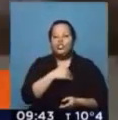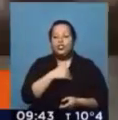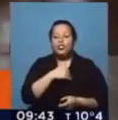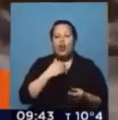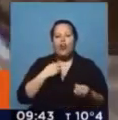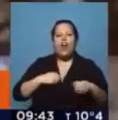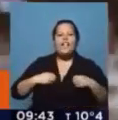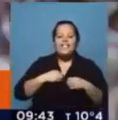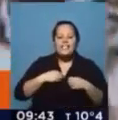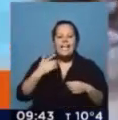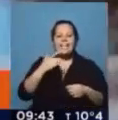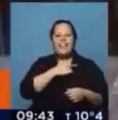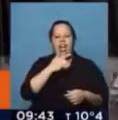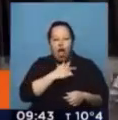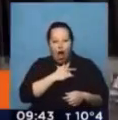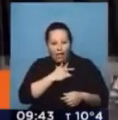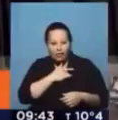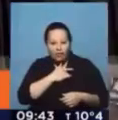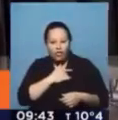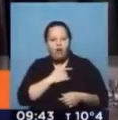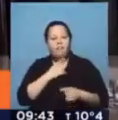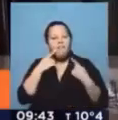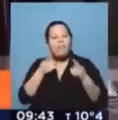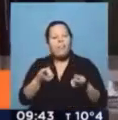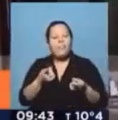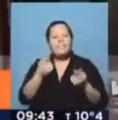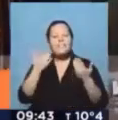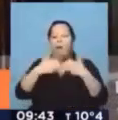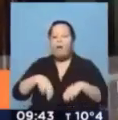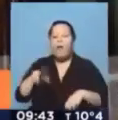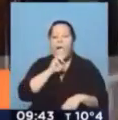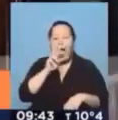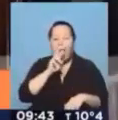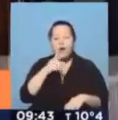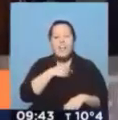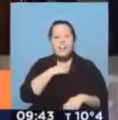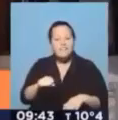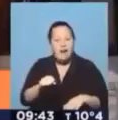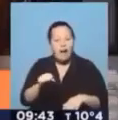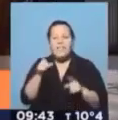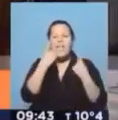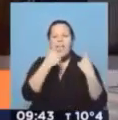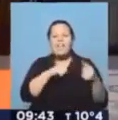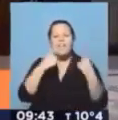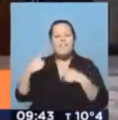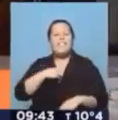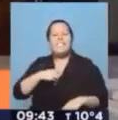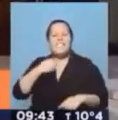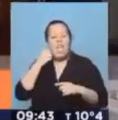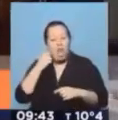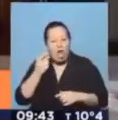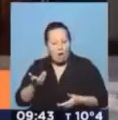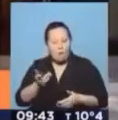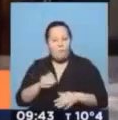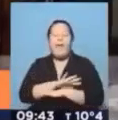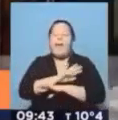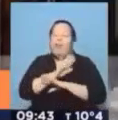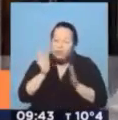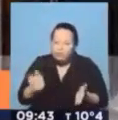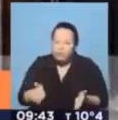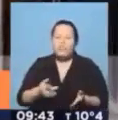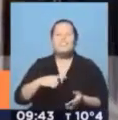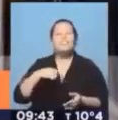la sintomatología cardiovascular, por ejemplo, indica que las mujeres cuando tienen un infarto no tienen la misma sintomatología.